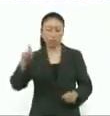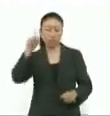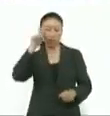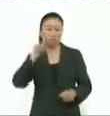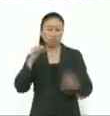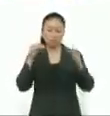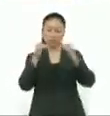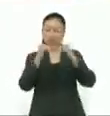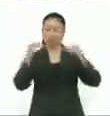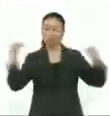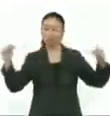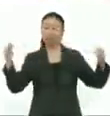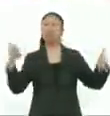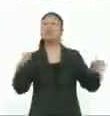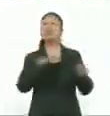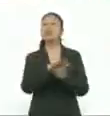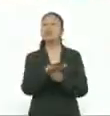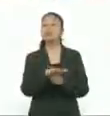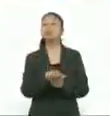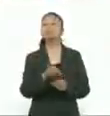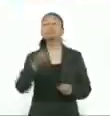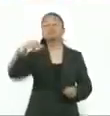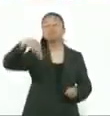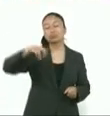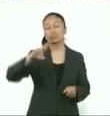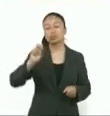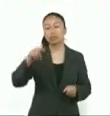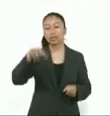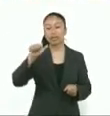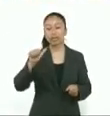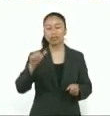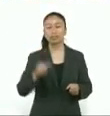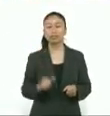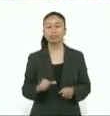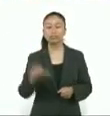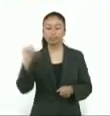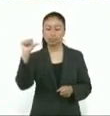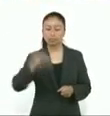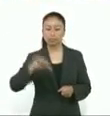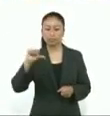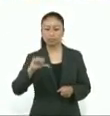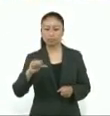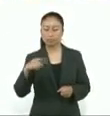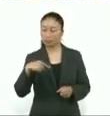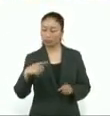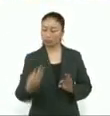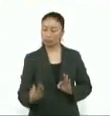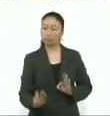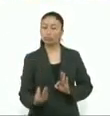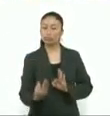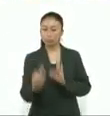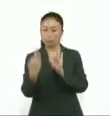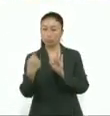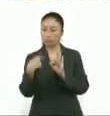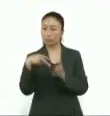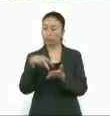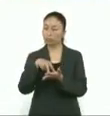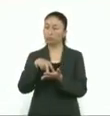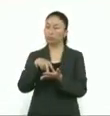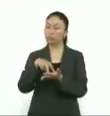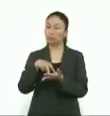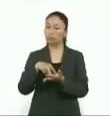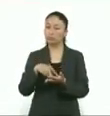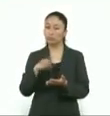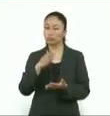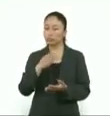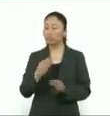plena igualdad? ¡Morena! Hoy, ante ustedes y desde aquí, ante mi